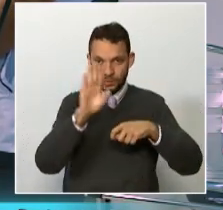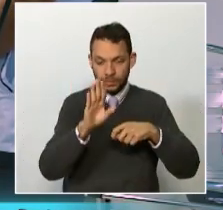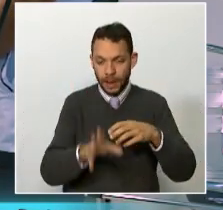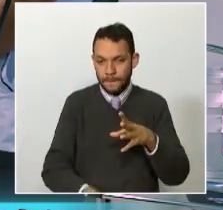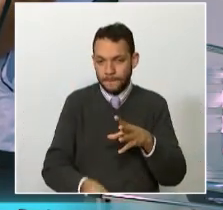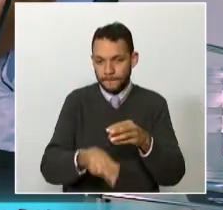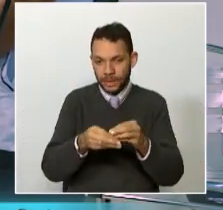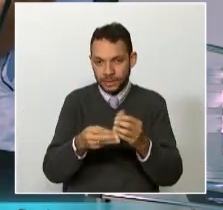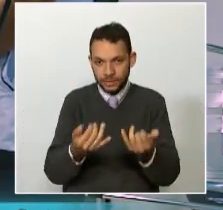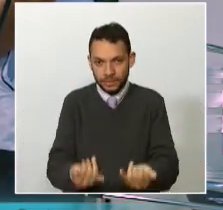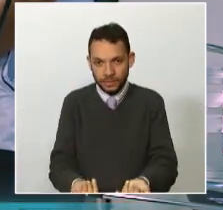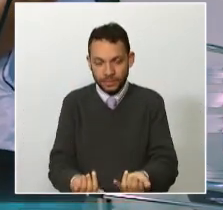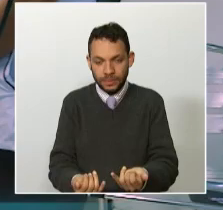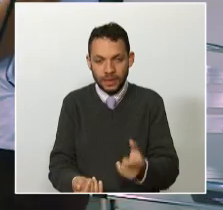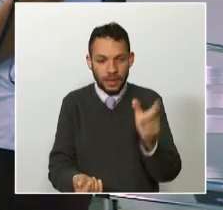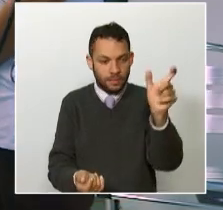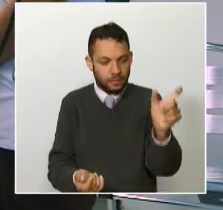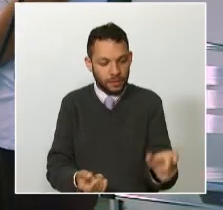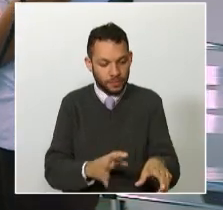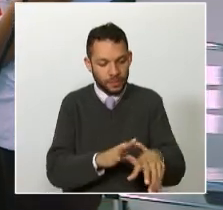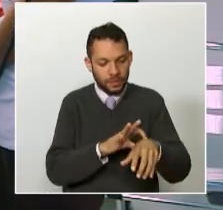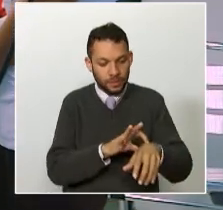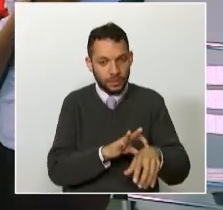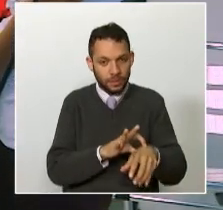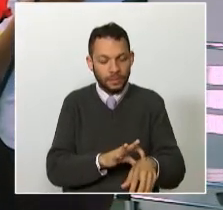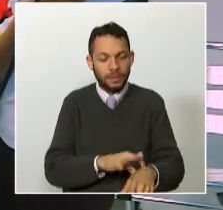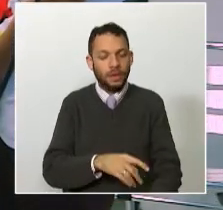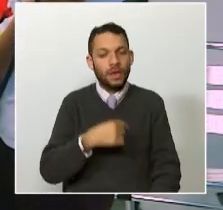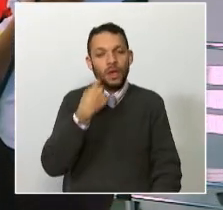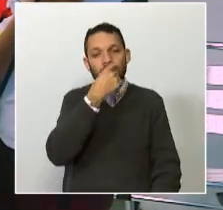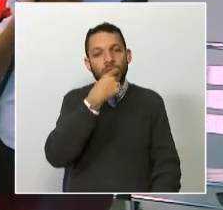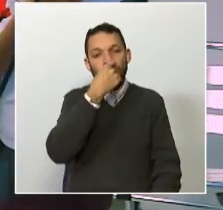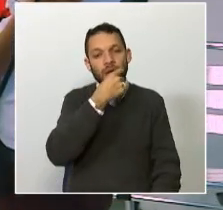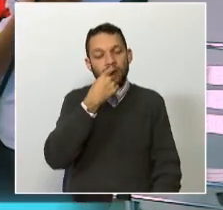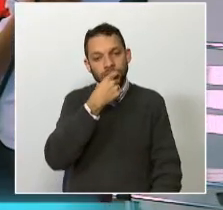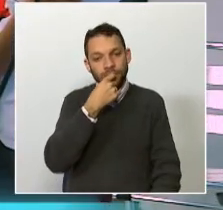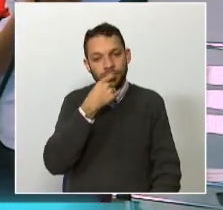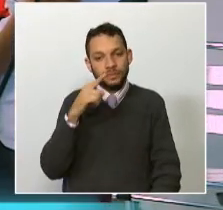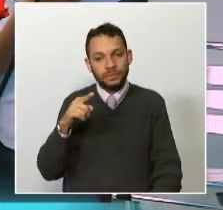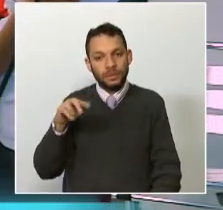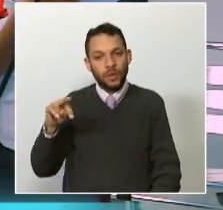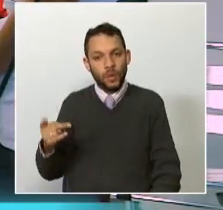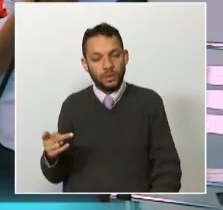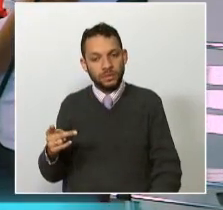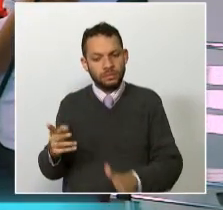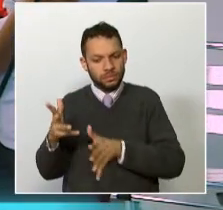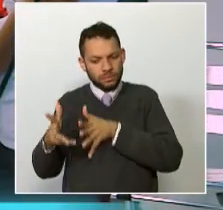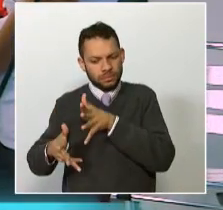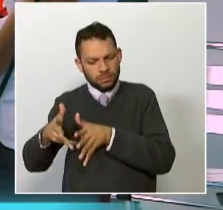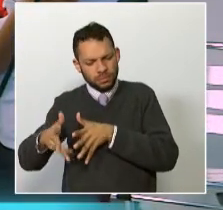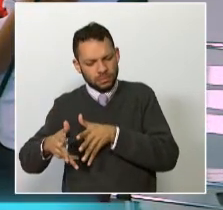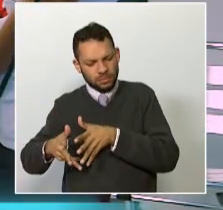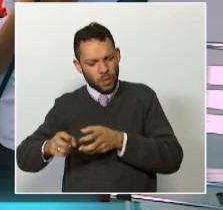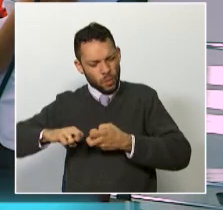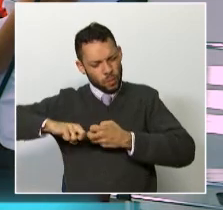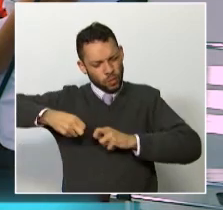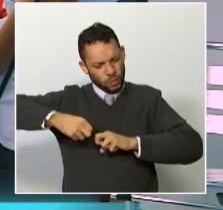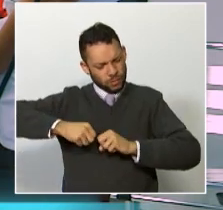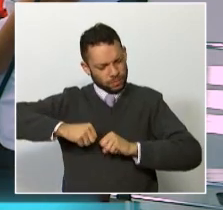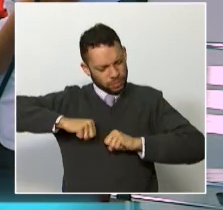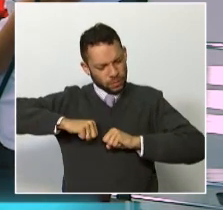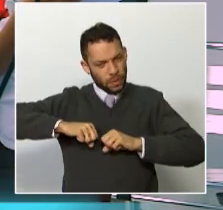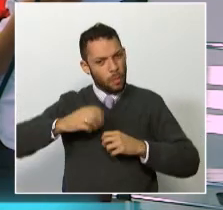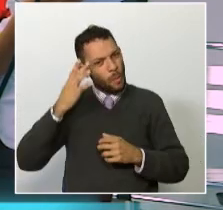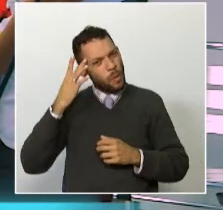resulta que la vio el médico, pasó a odontología y la doctora llamó a una fisioterapeuta, en este caso a